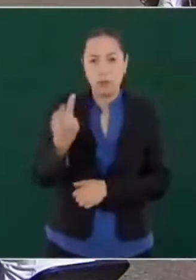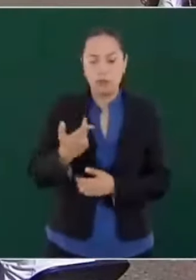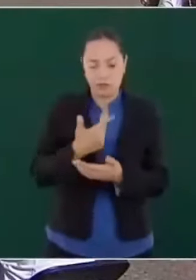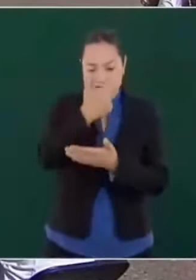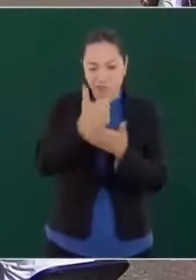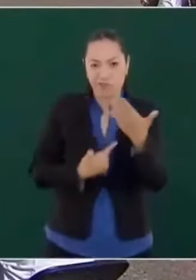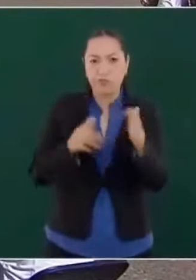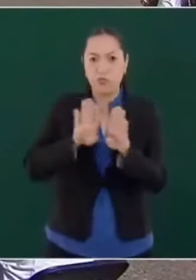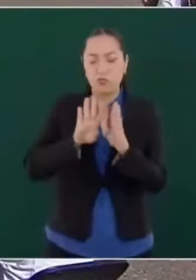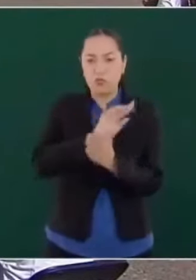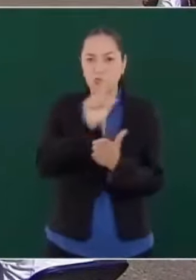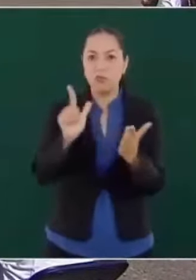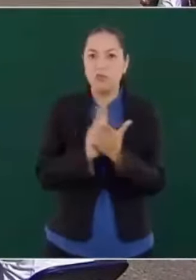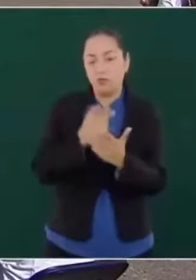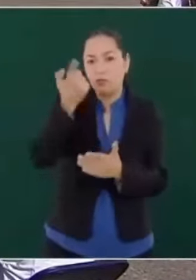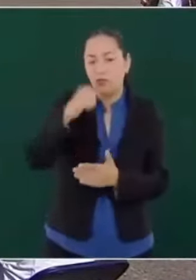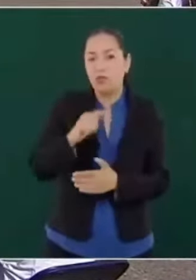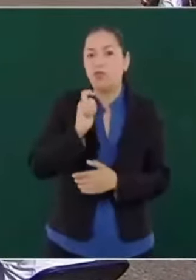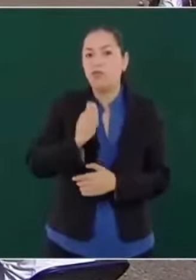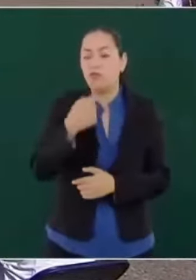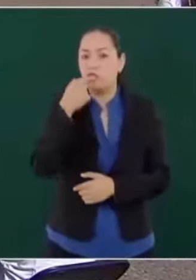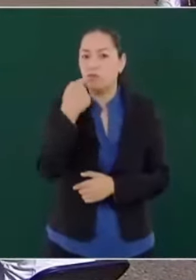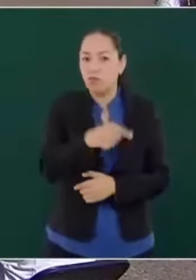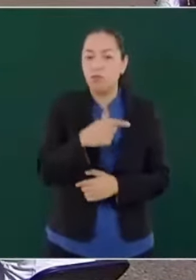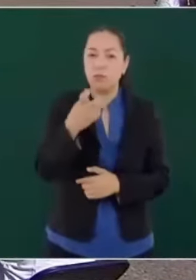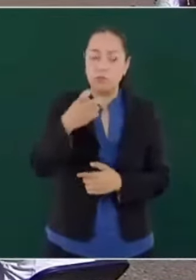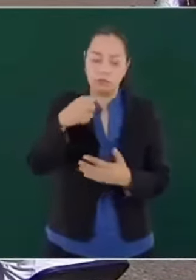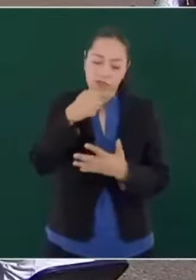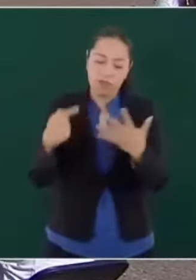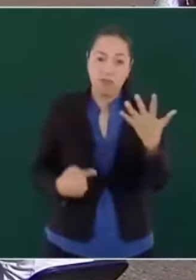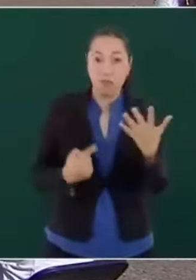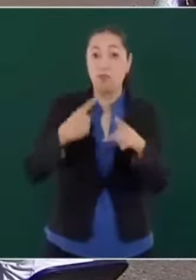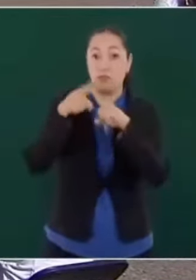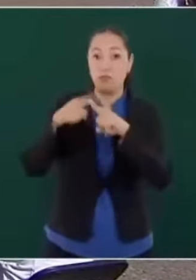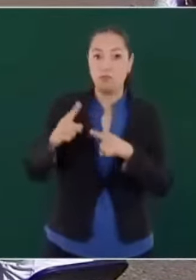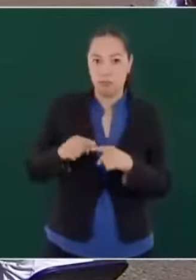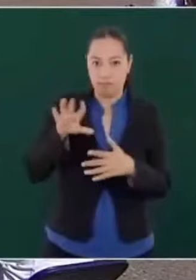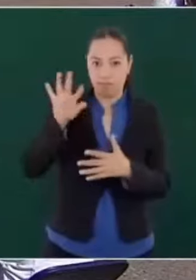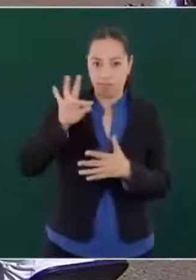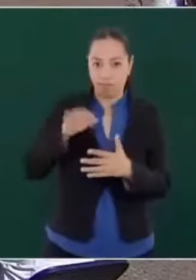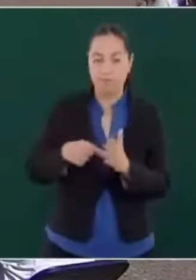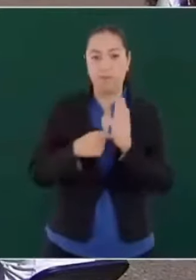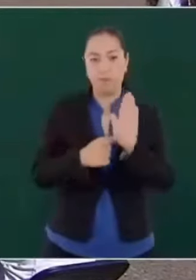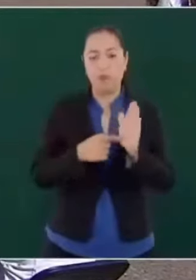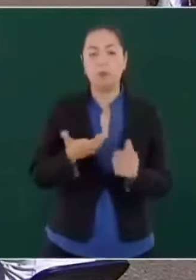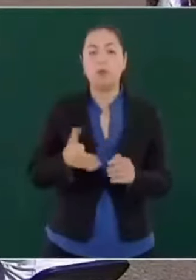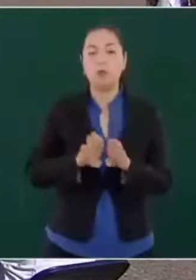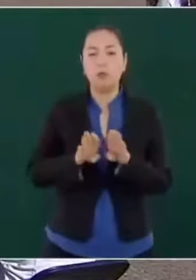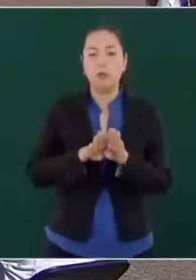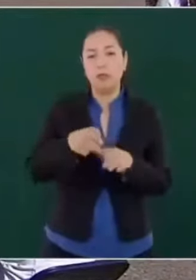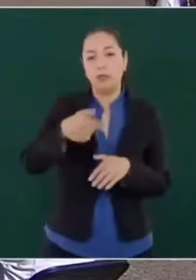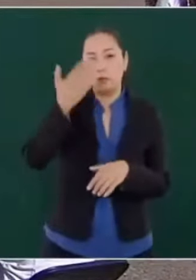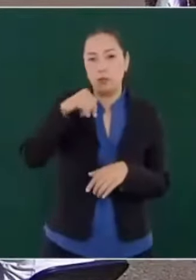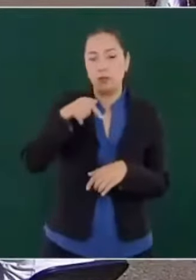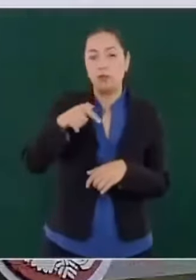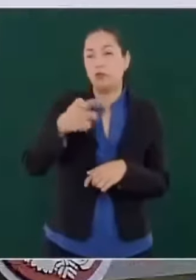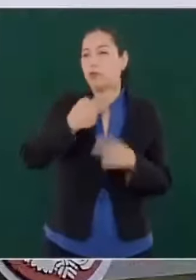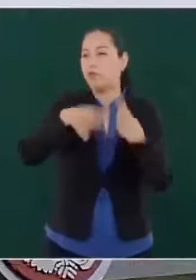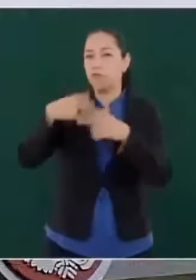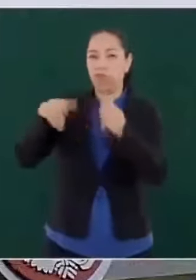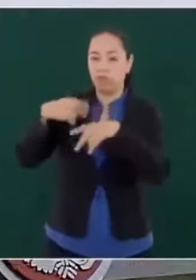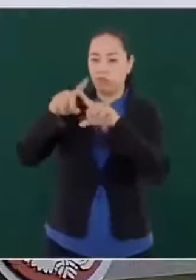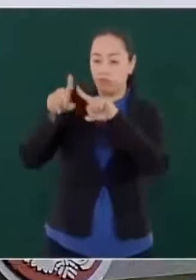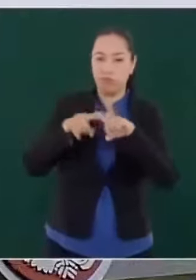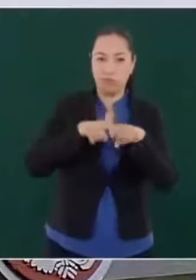Y vamos a tomar varias. Vamos a tomar, por lo pronto, como ustedes saben, ya regresaron todos nuestros